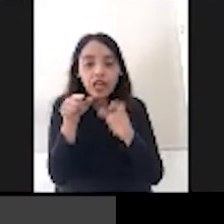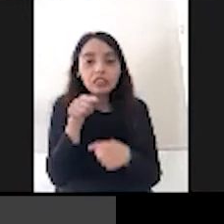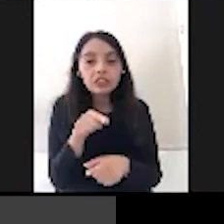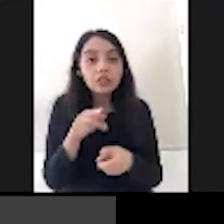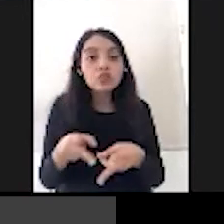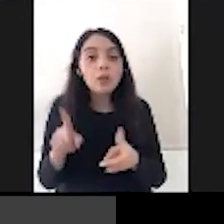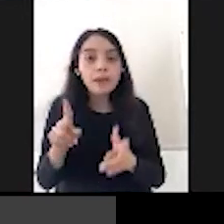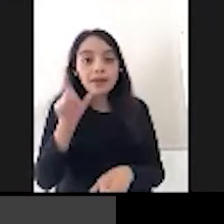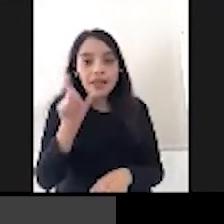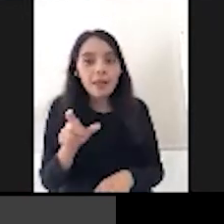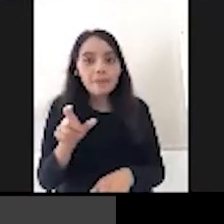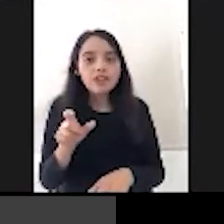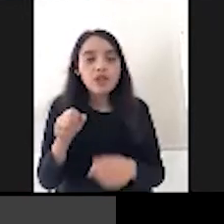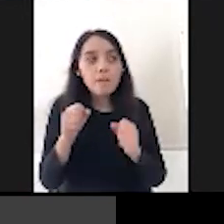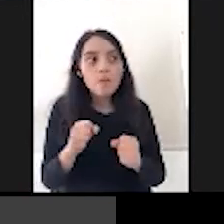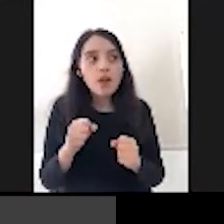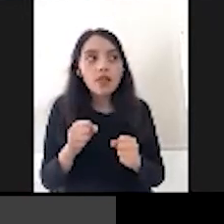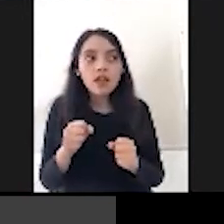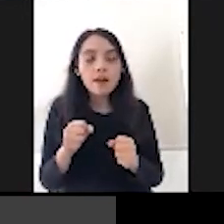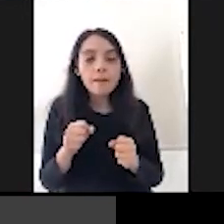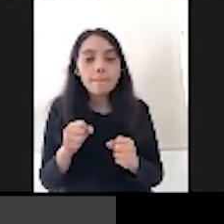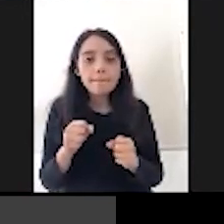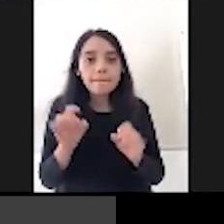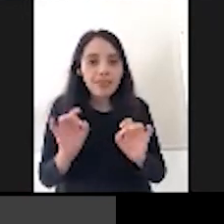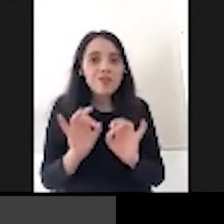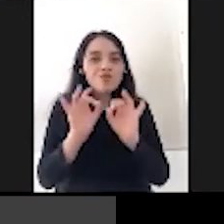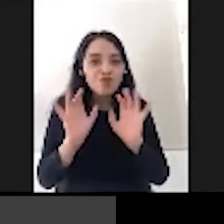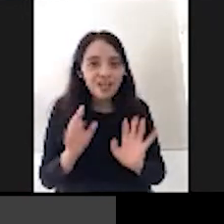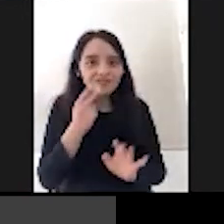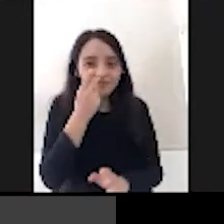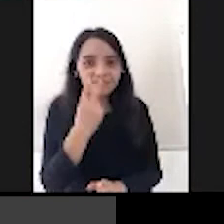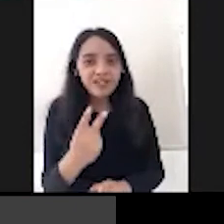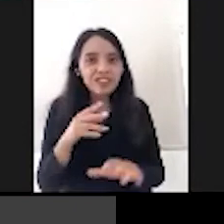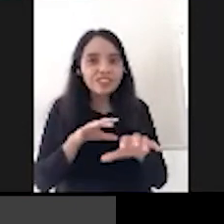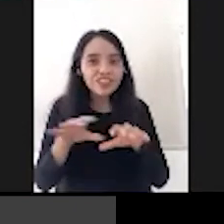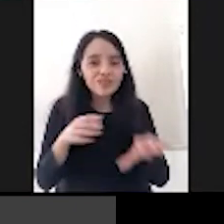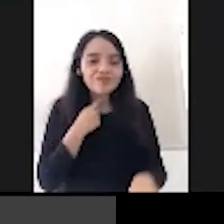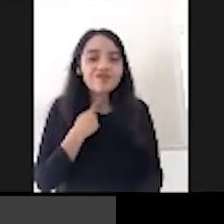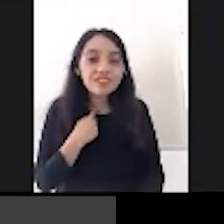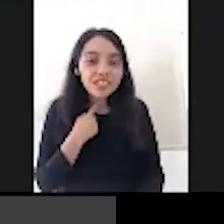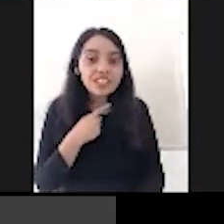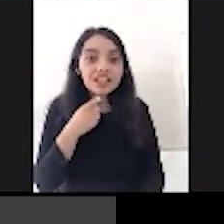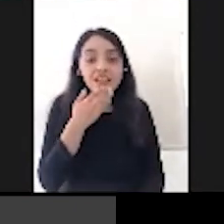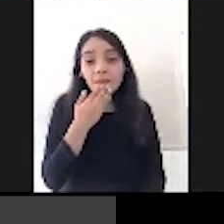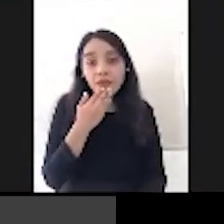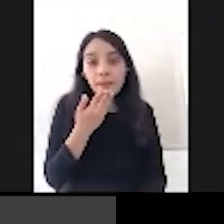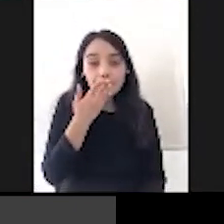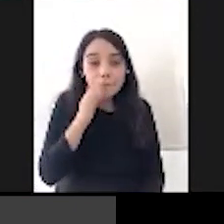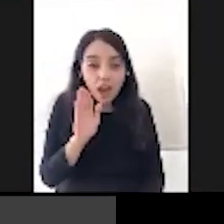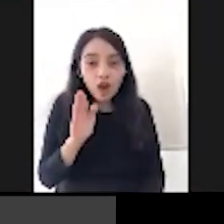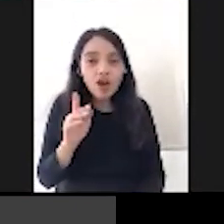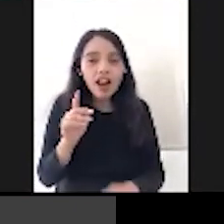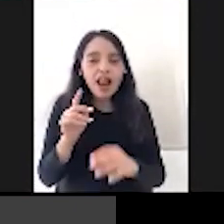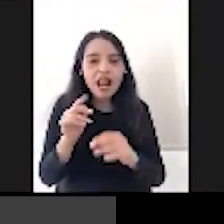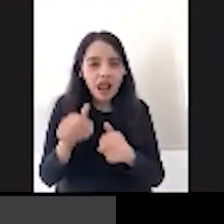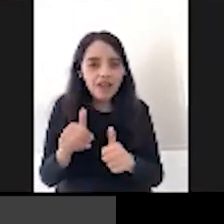tener más tiempo y más claridad para poder observar un objeto de interés. Y mejora muchísimo el desempeño visual con esta